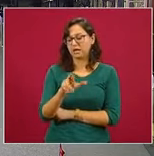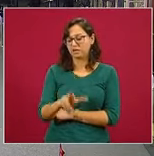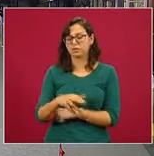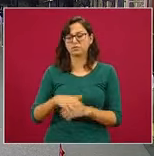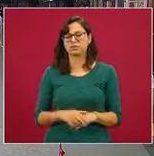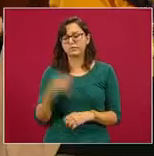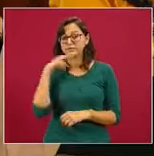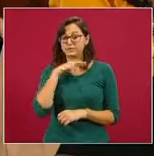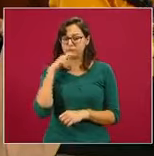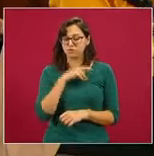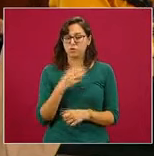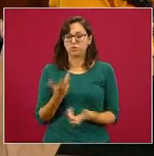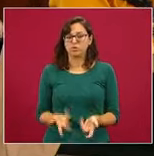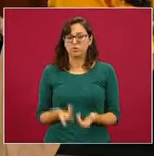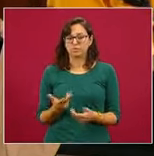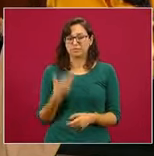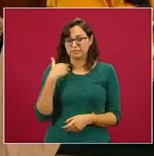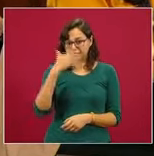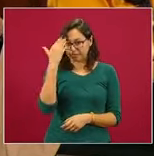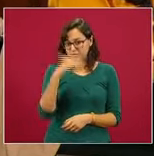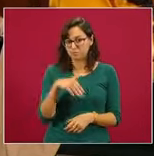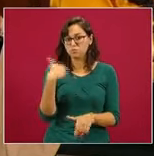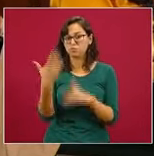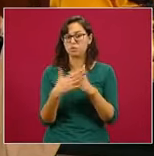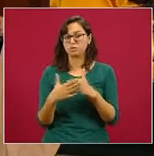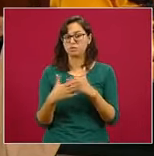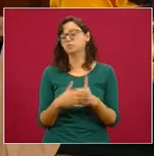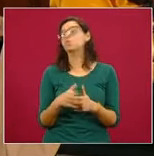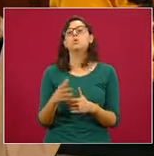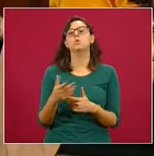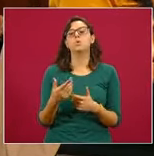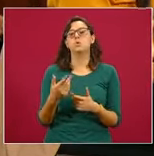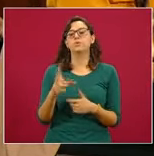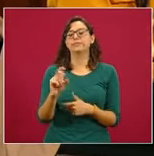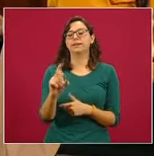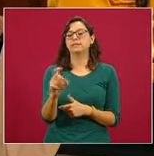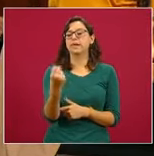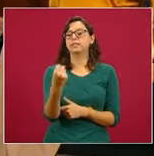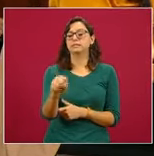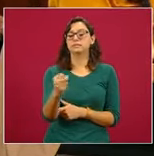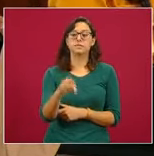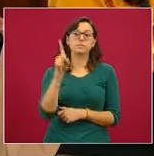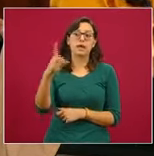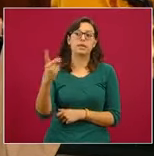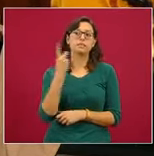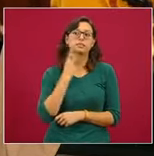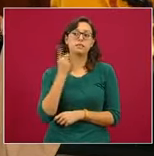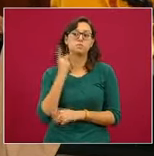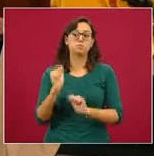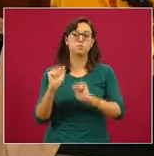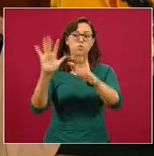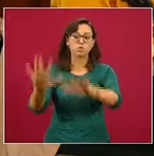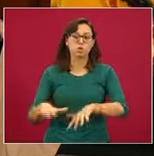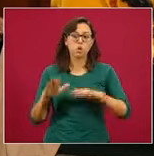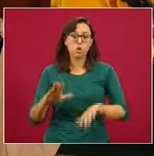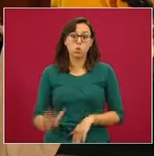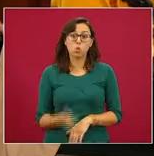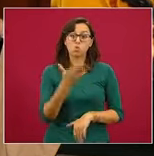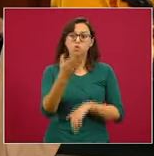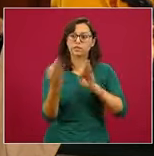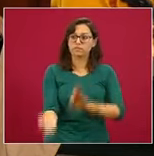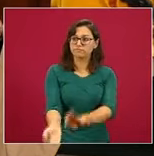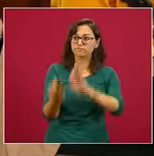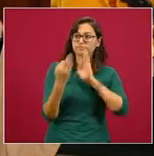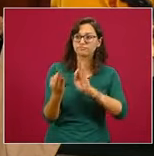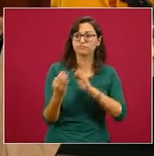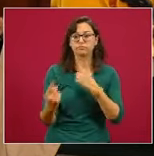30 de este mes usted comparece ante la Cámara de Diputados y queremos saber cómo va a enfrentar a